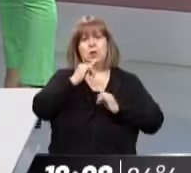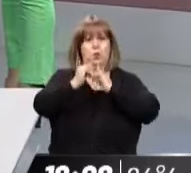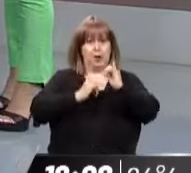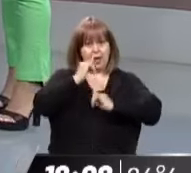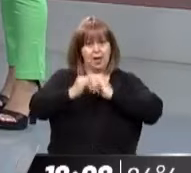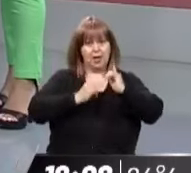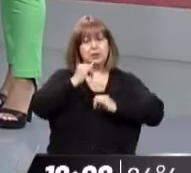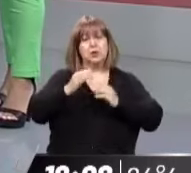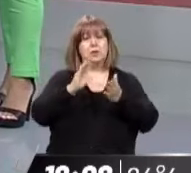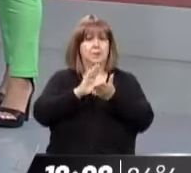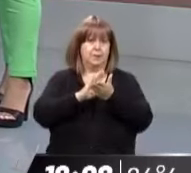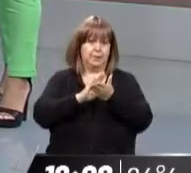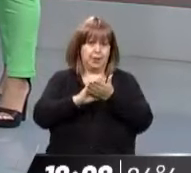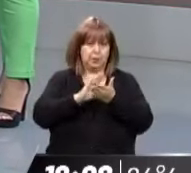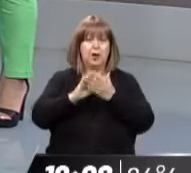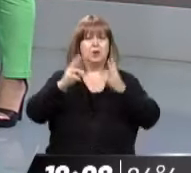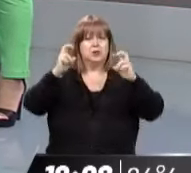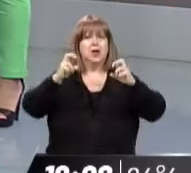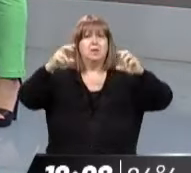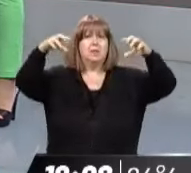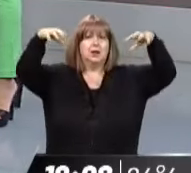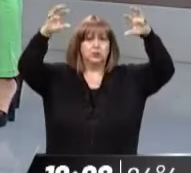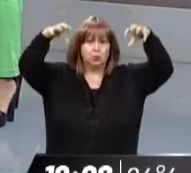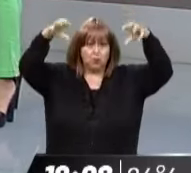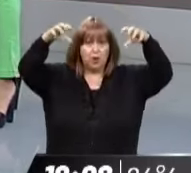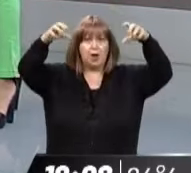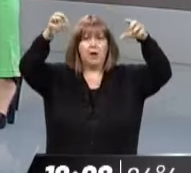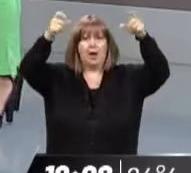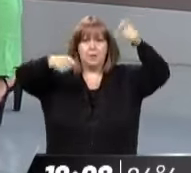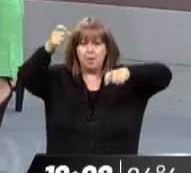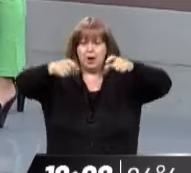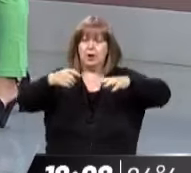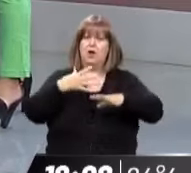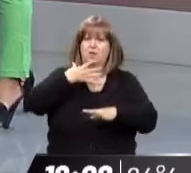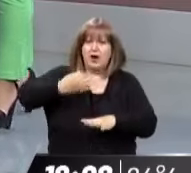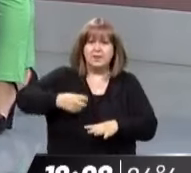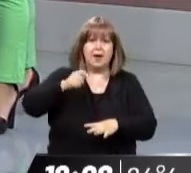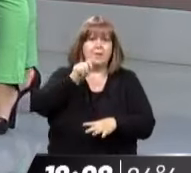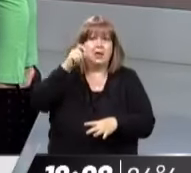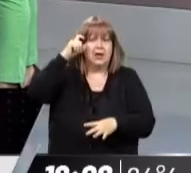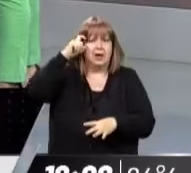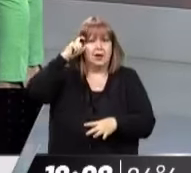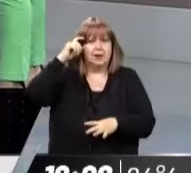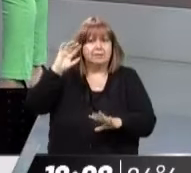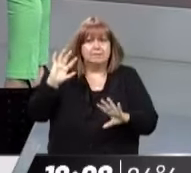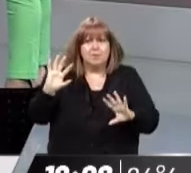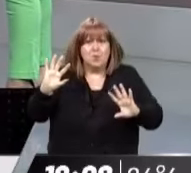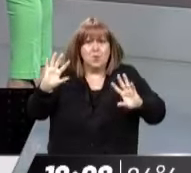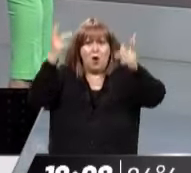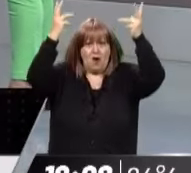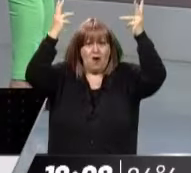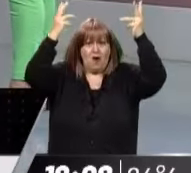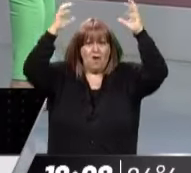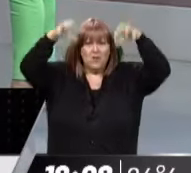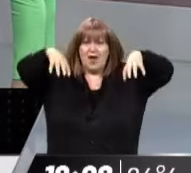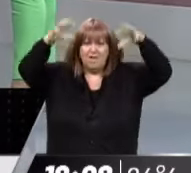tema de las tormentas, lo decía Sofi, esto de que vuelva la calma. La verdad que ha sido un enero que nos ha tenido a mal traer, y sobre todo a los productores,